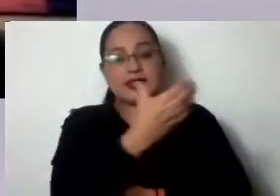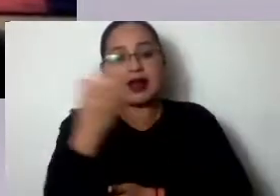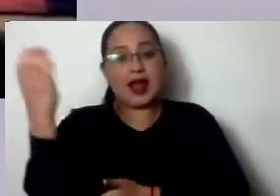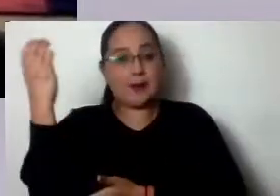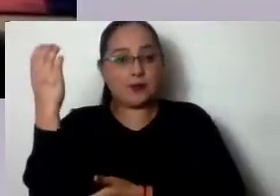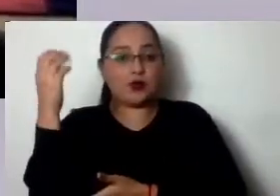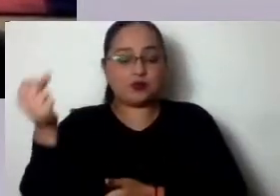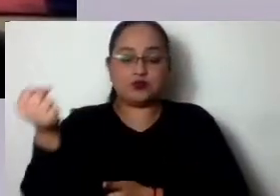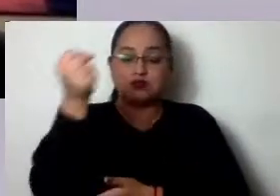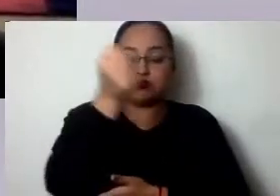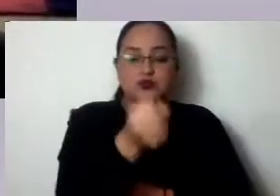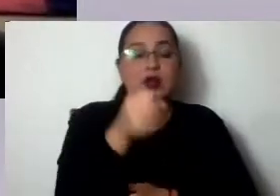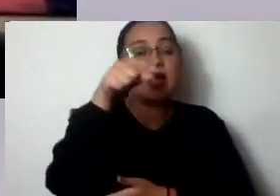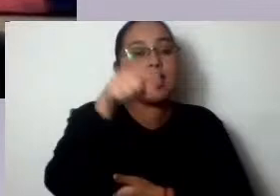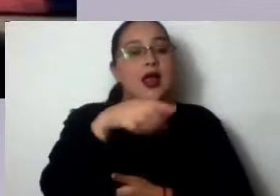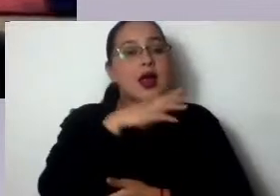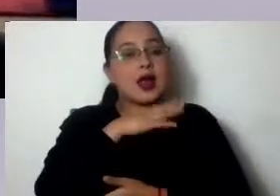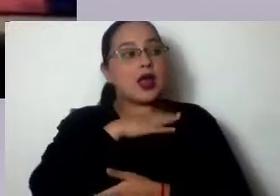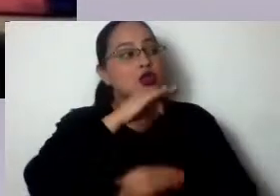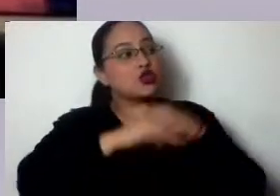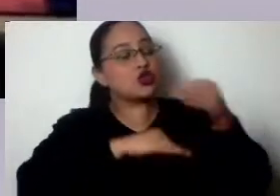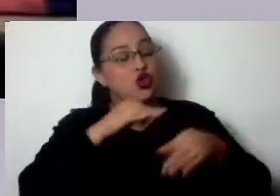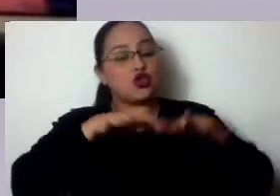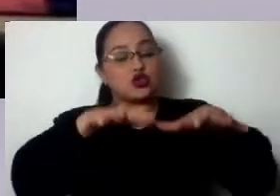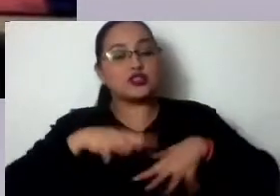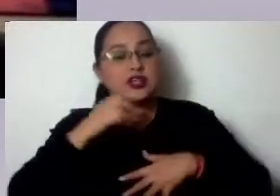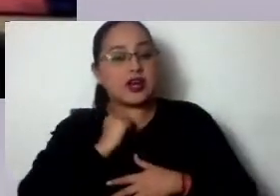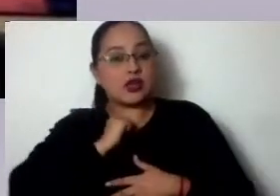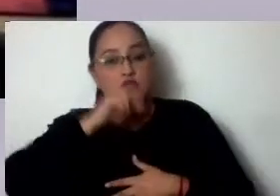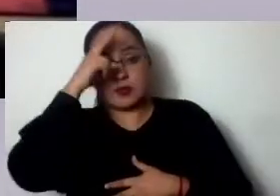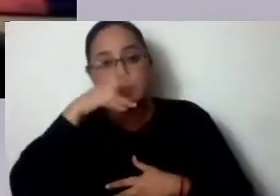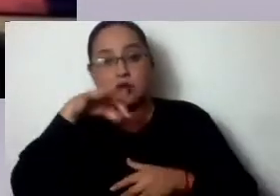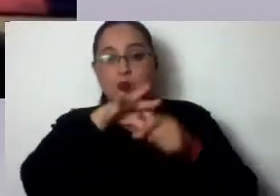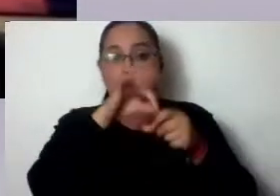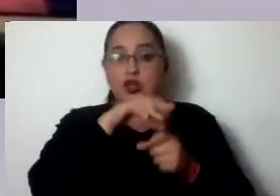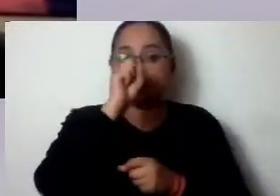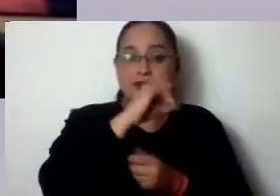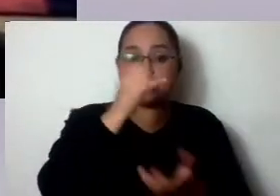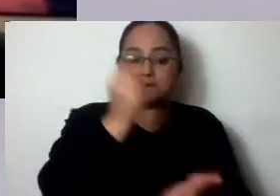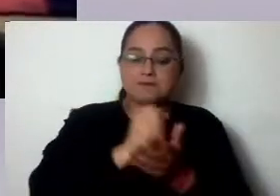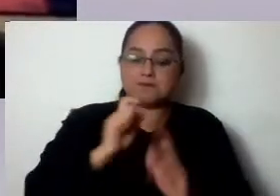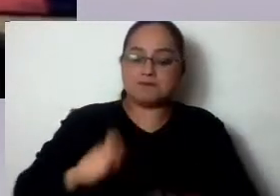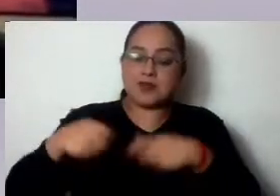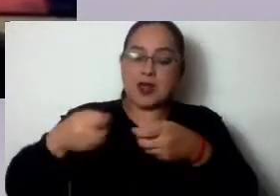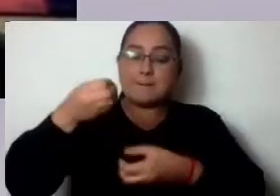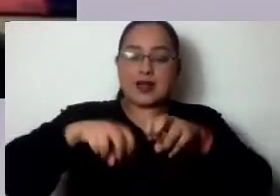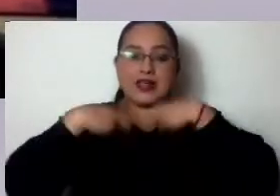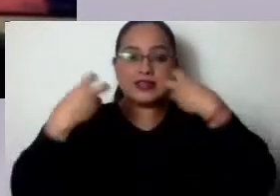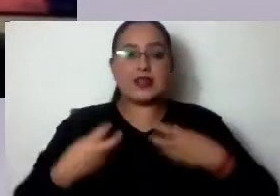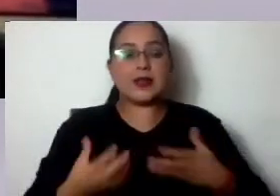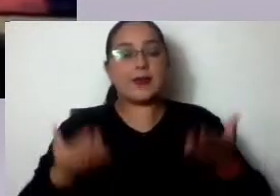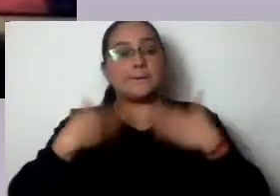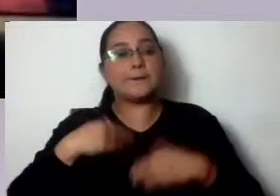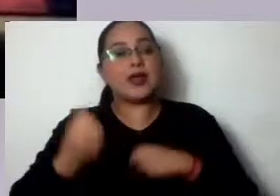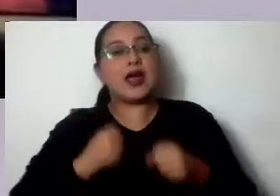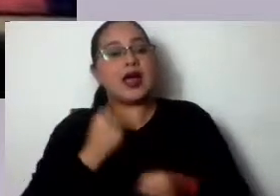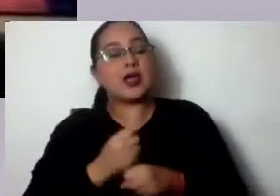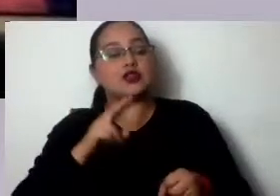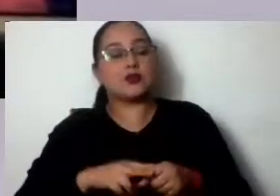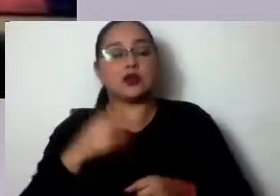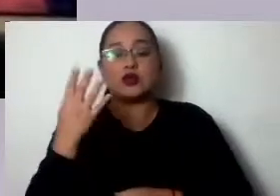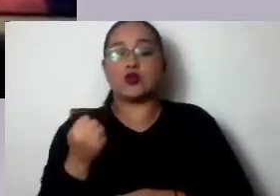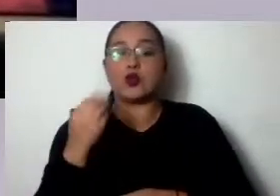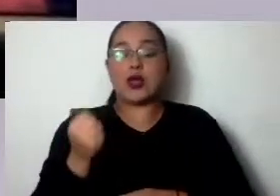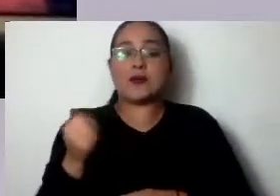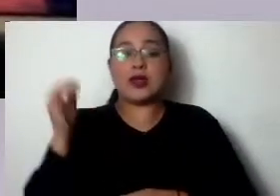el que fue designada por unanimidad por el senado de la república en 2009 el jefe de gobierno del entonces distrito federal